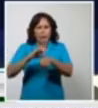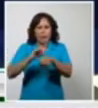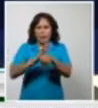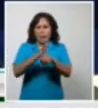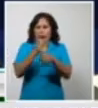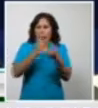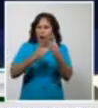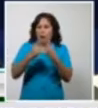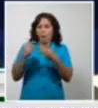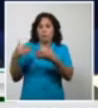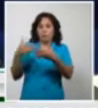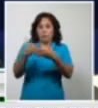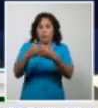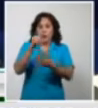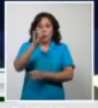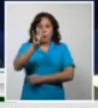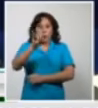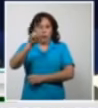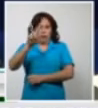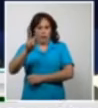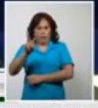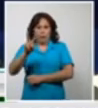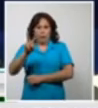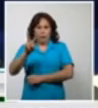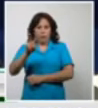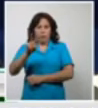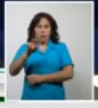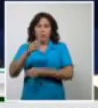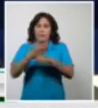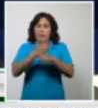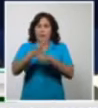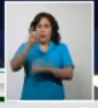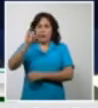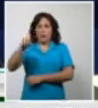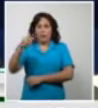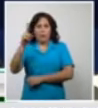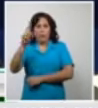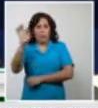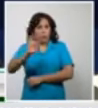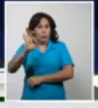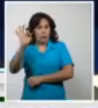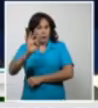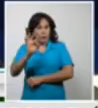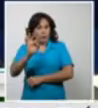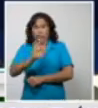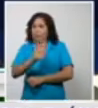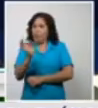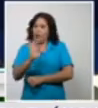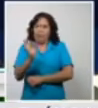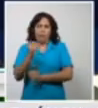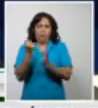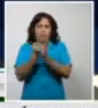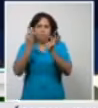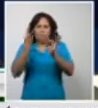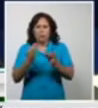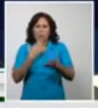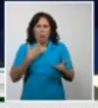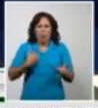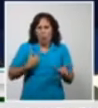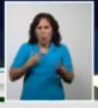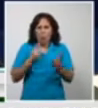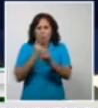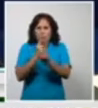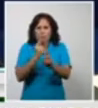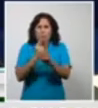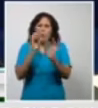acumulan 92, el 6,1%, que aún no se ha logrado detectar la fuente de infección